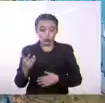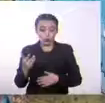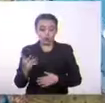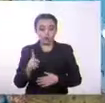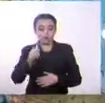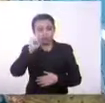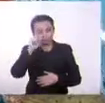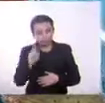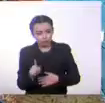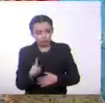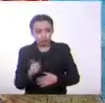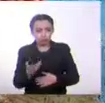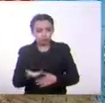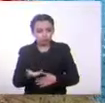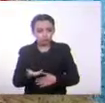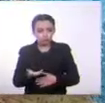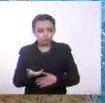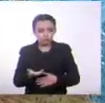todo eso,